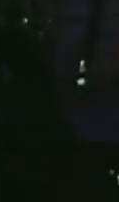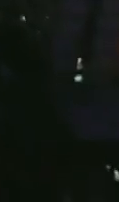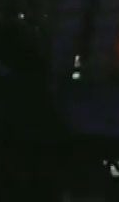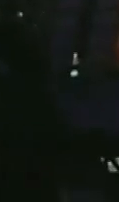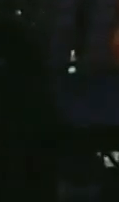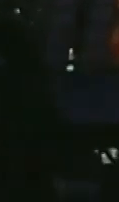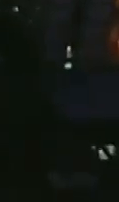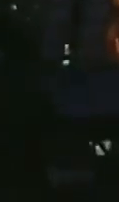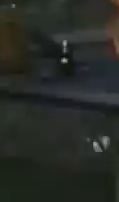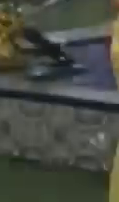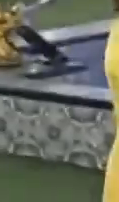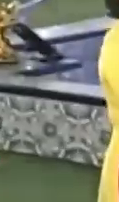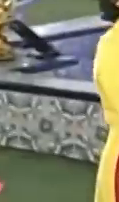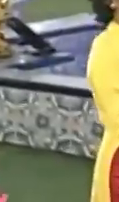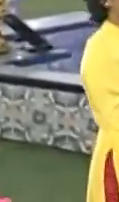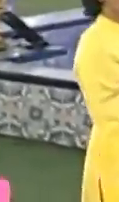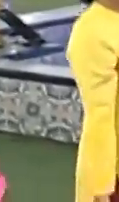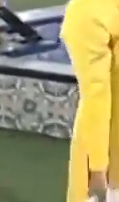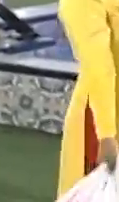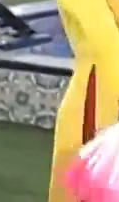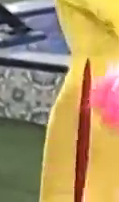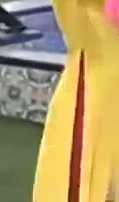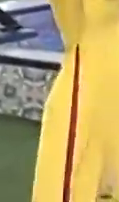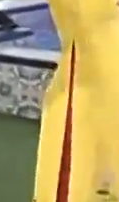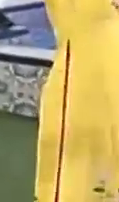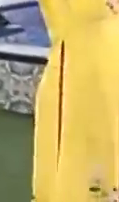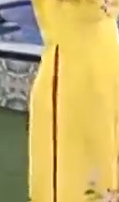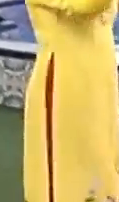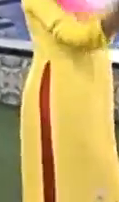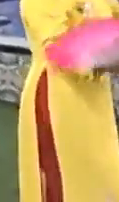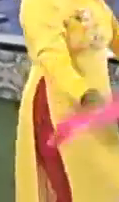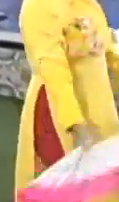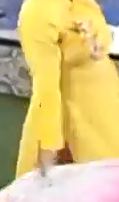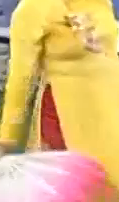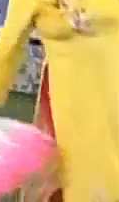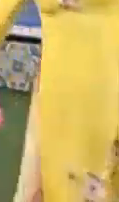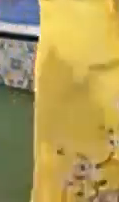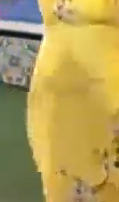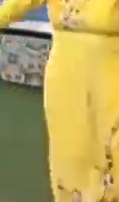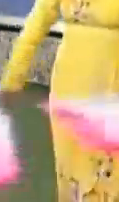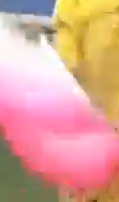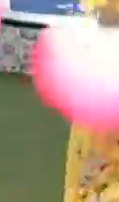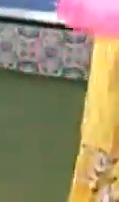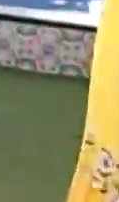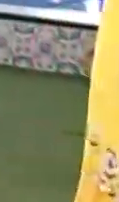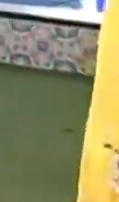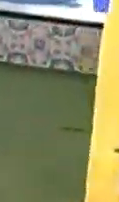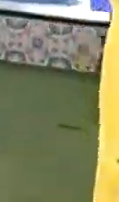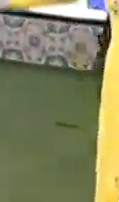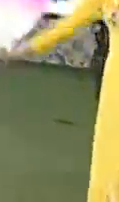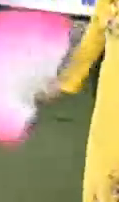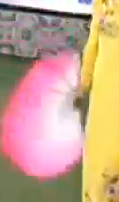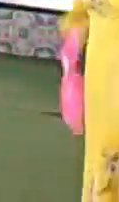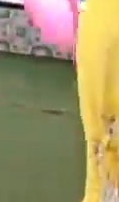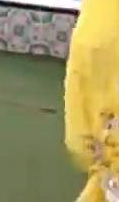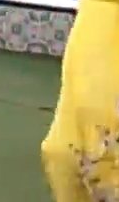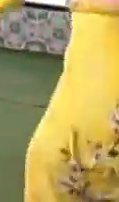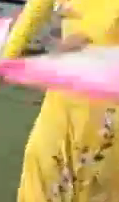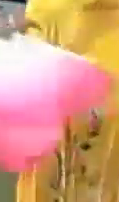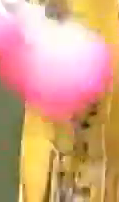exteriores, que le ha dado a Iván Lee, y tiene que ver también con la cooperación en materia petrolera